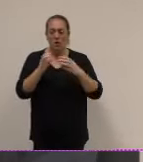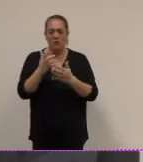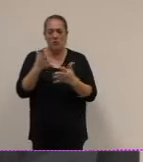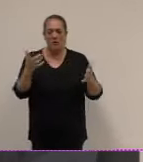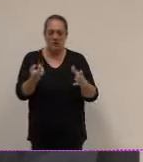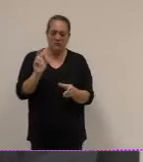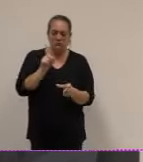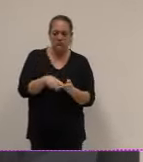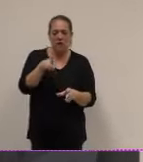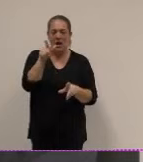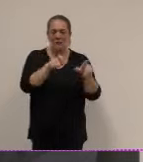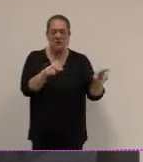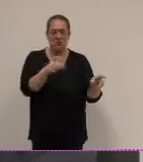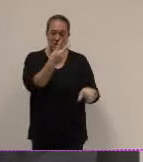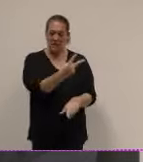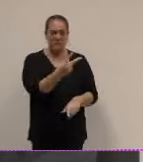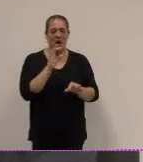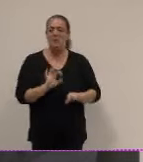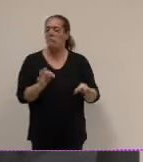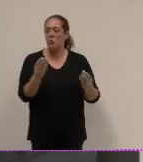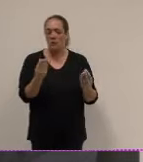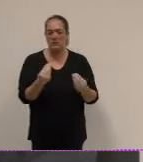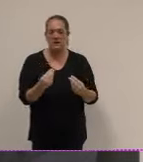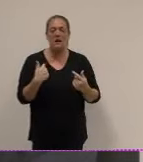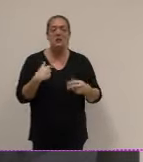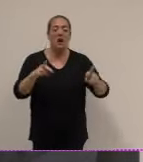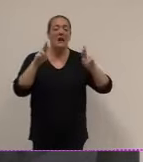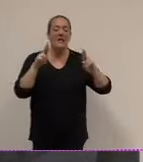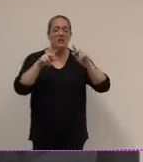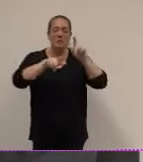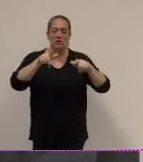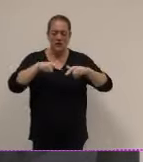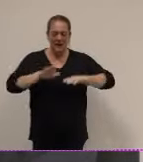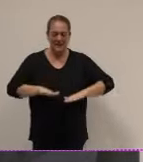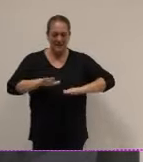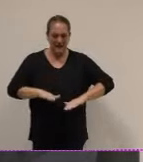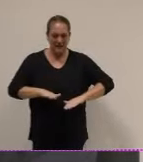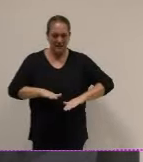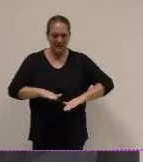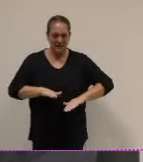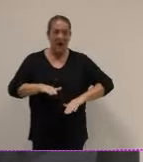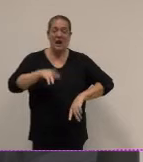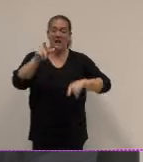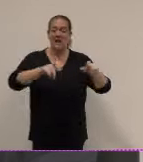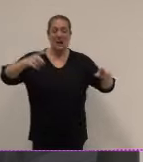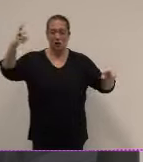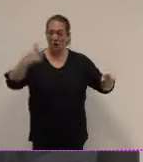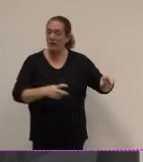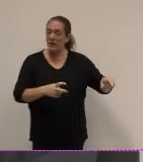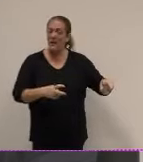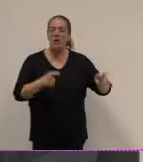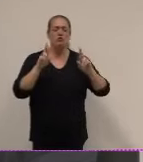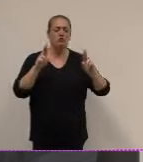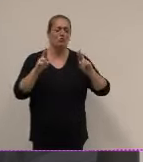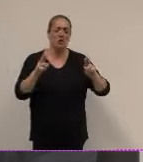y además personas muy especiales. Y les deseo a los que se quedan y a los que vengan toda la suerte del